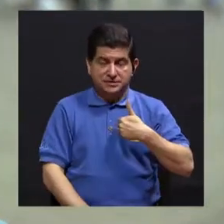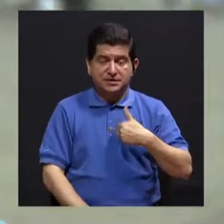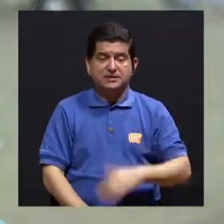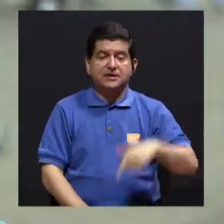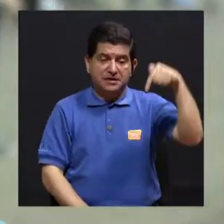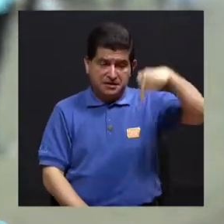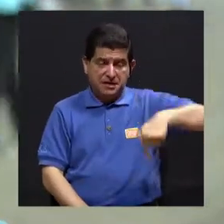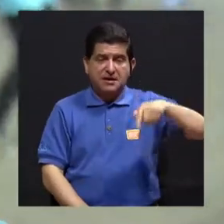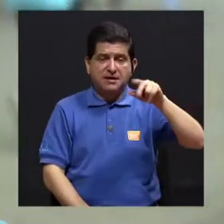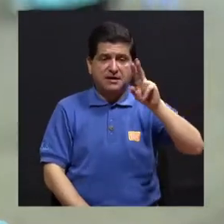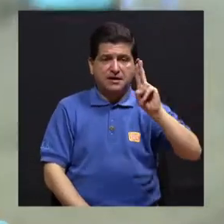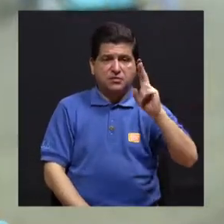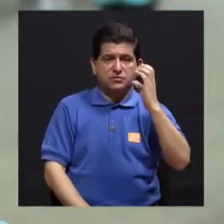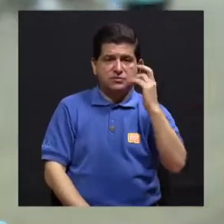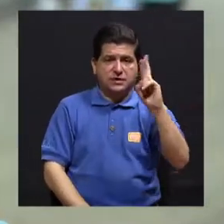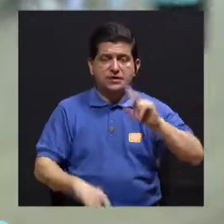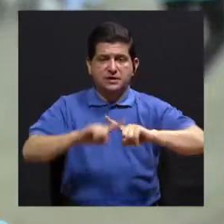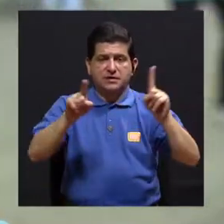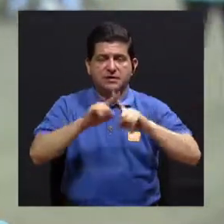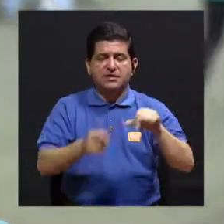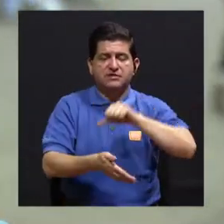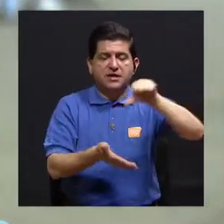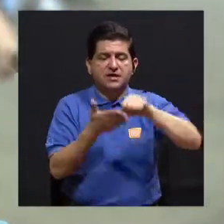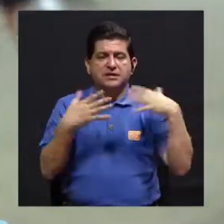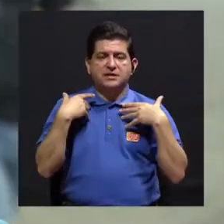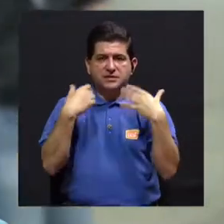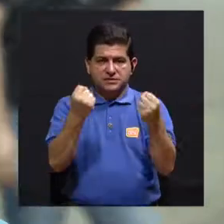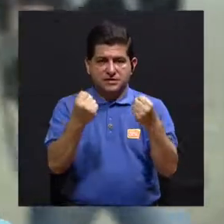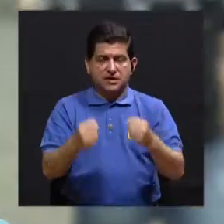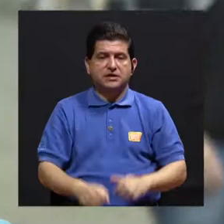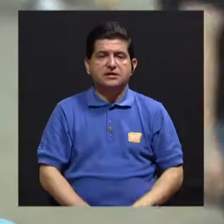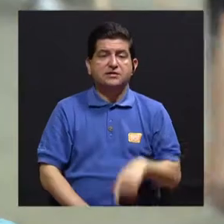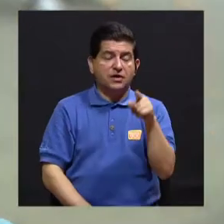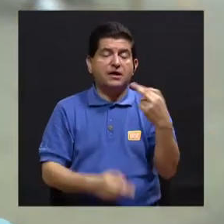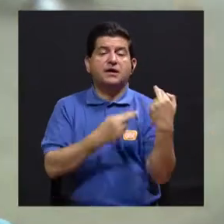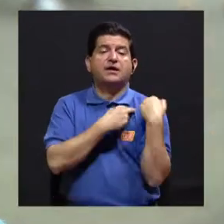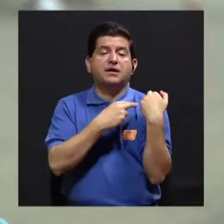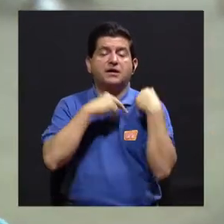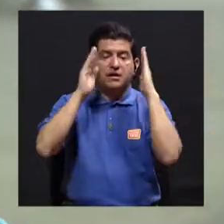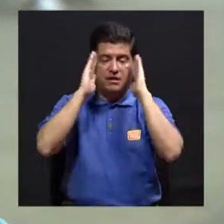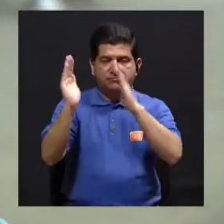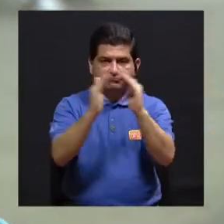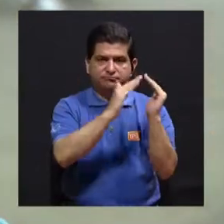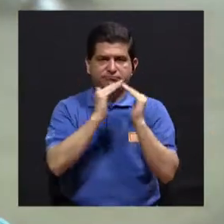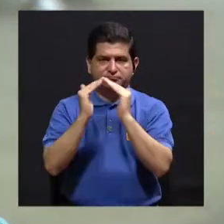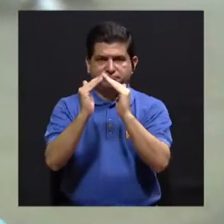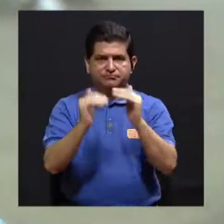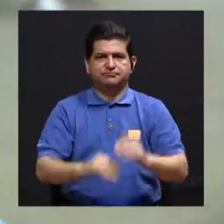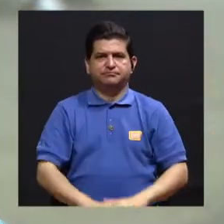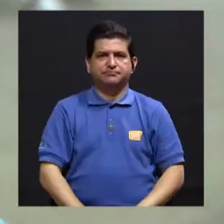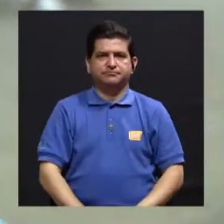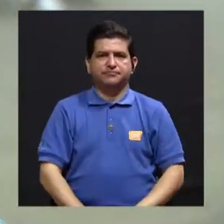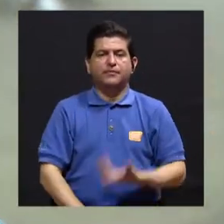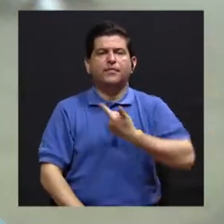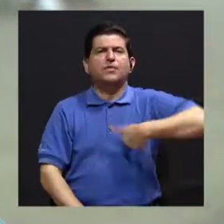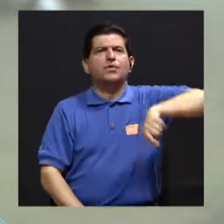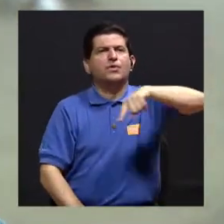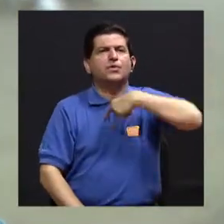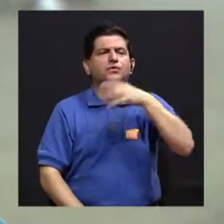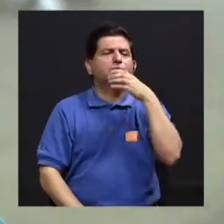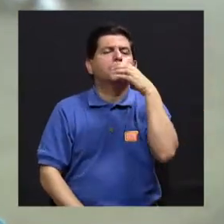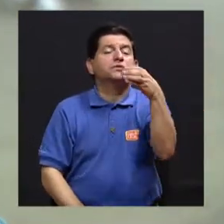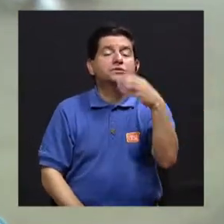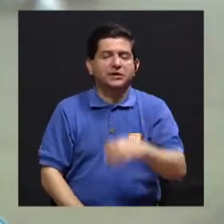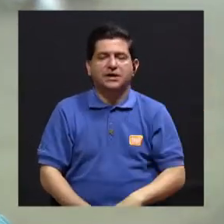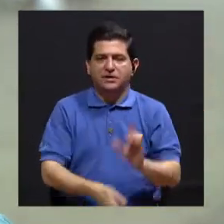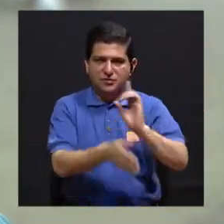en la universidad a los diferentes centros de salud que están encargados de atender a estas poblaciones. Entonces, lo que nosotros